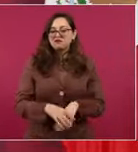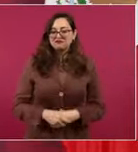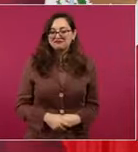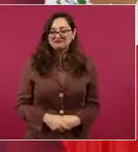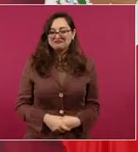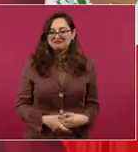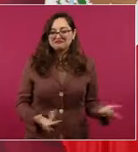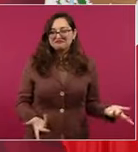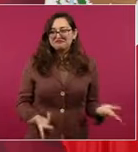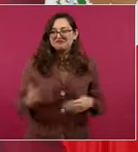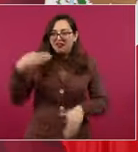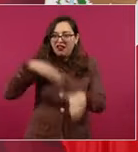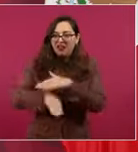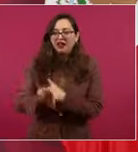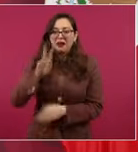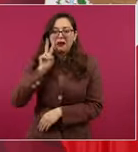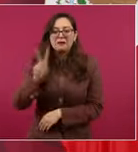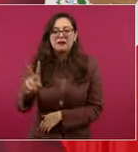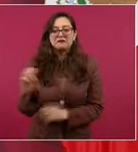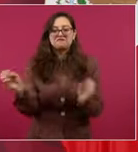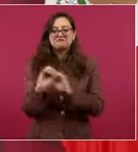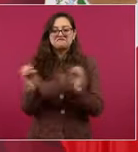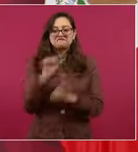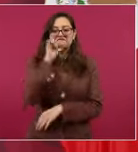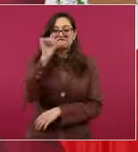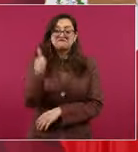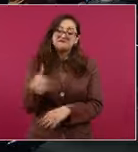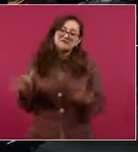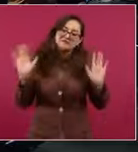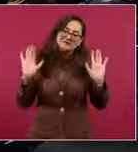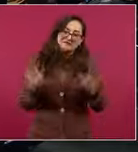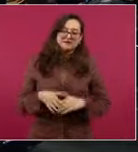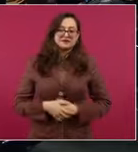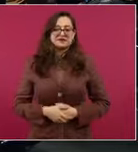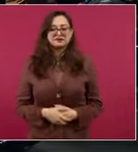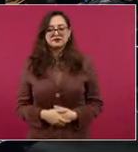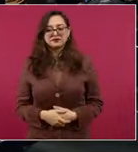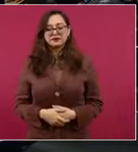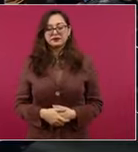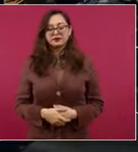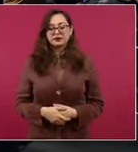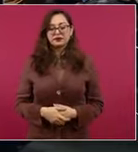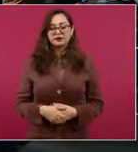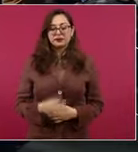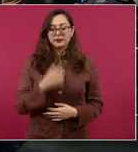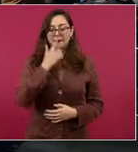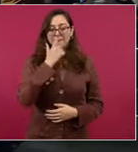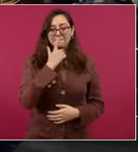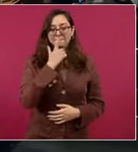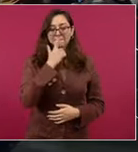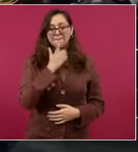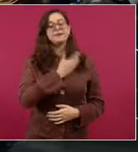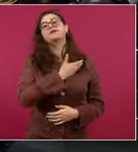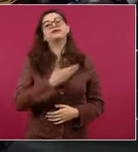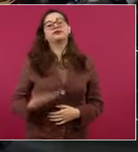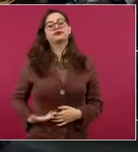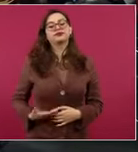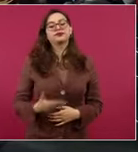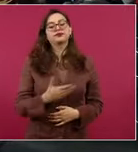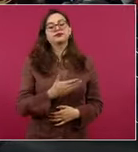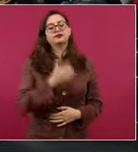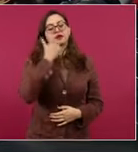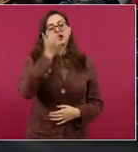Entonces, a lo mejor se puede hacer algo. Presidente, y por último, preguntarle, en